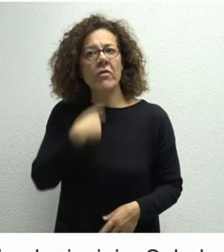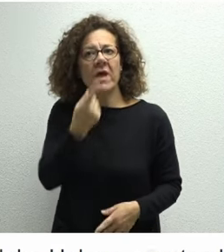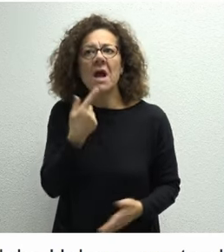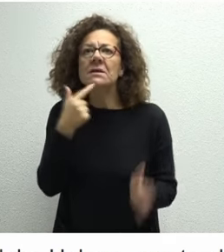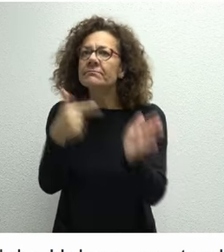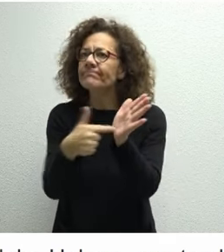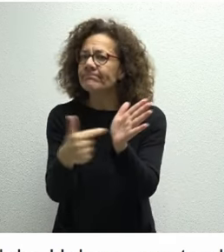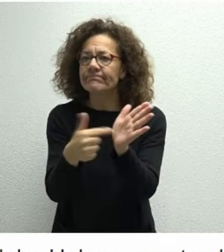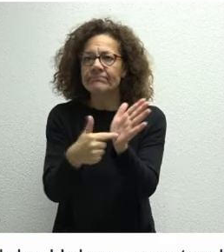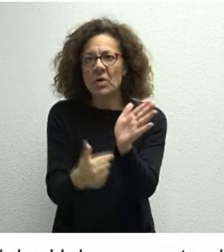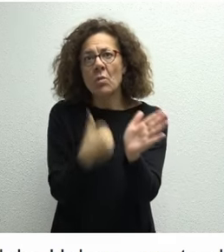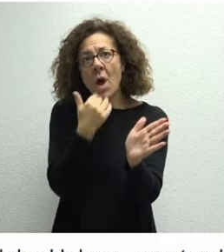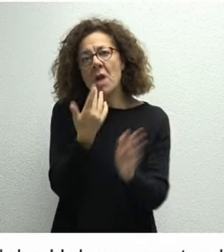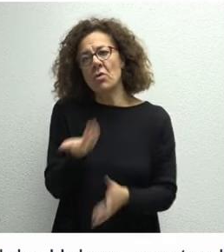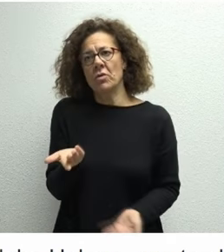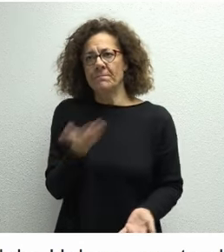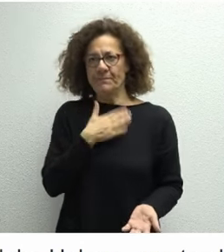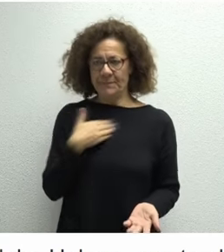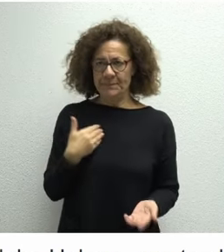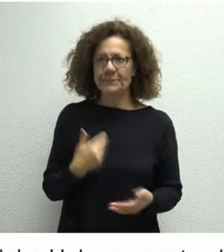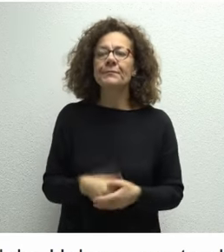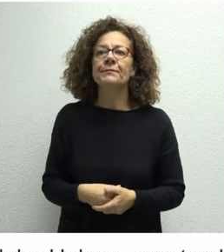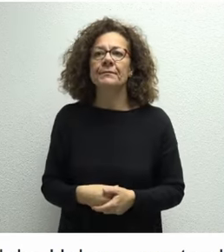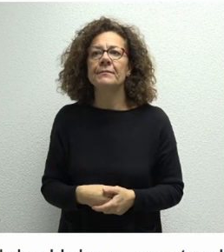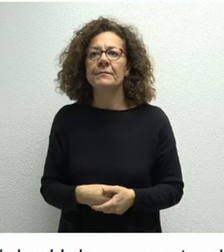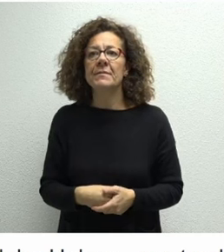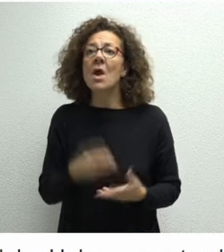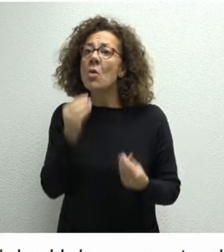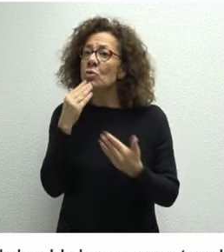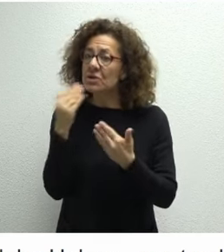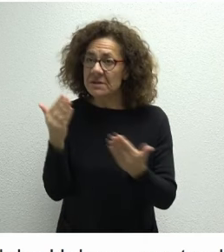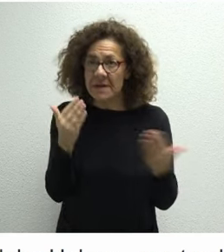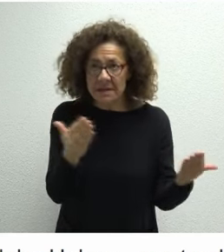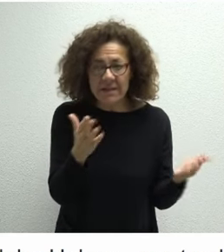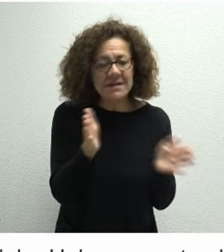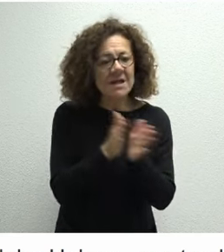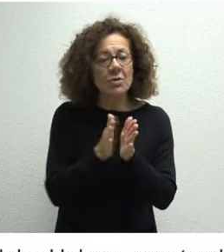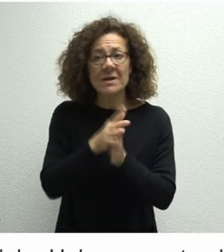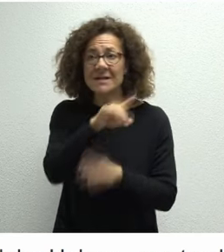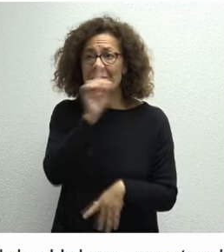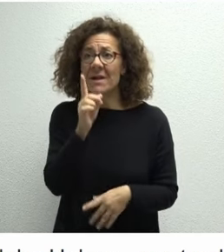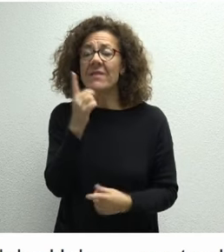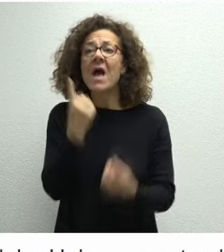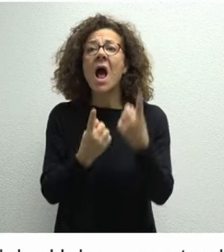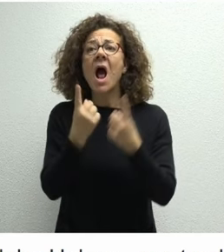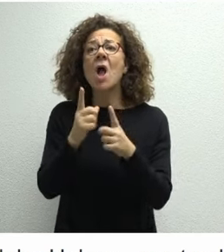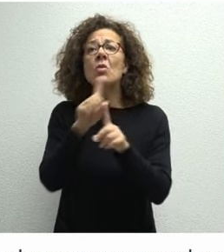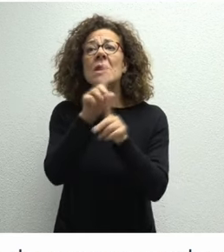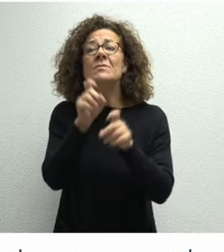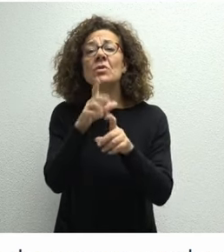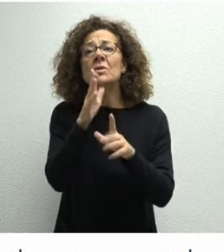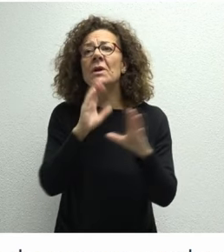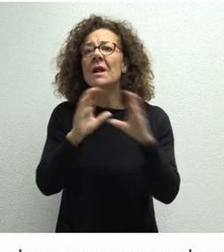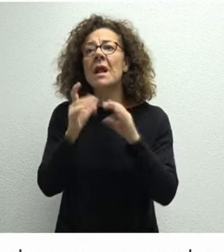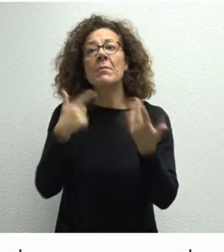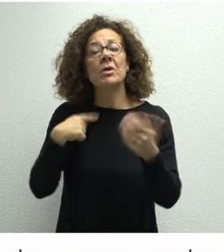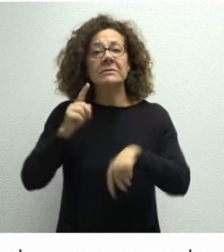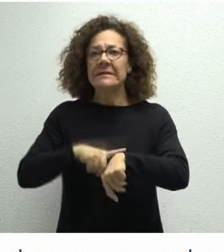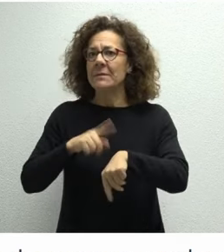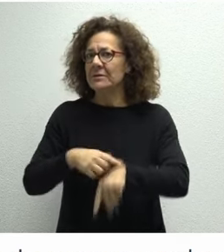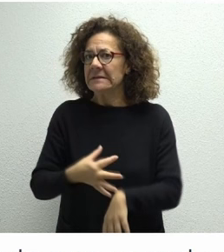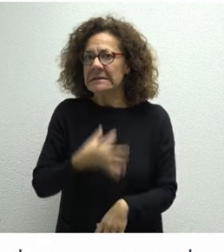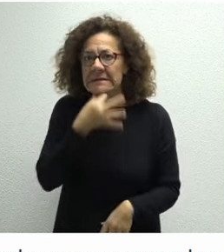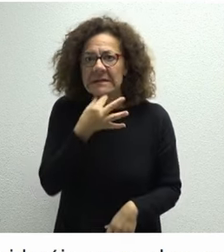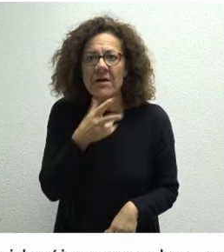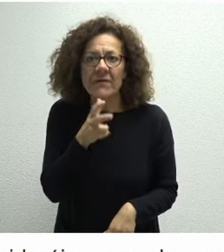como algo que queréis no hacer em Muchísimas gracias a las compañeras de Madrid había algunas preguntas a través del Canal pero perdonarnos vamos fatal de tiempo